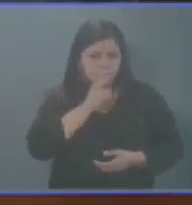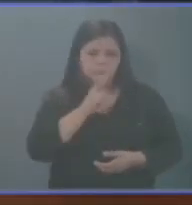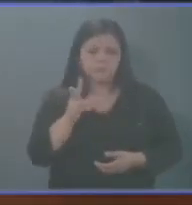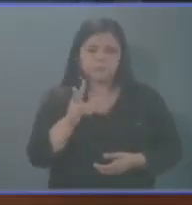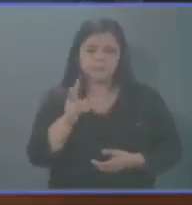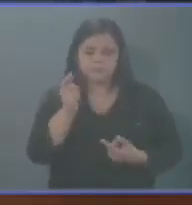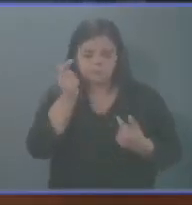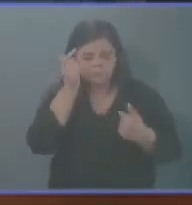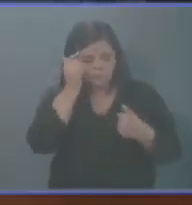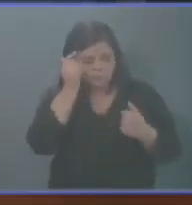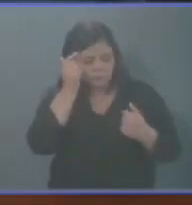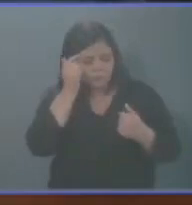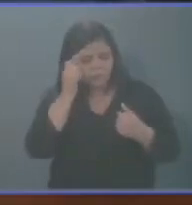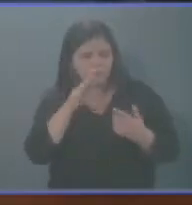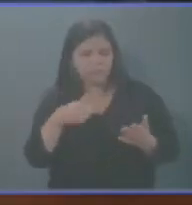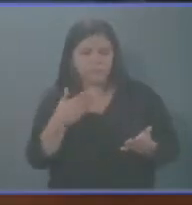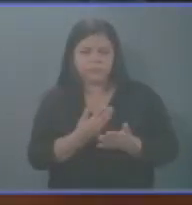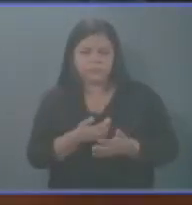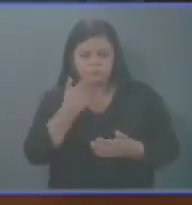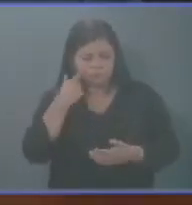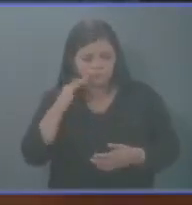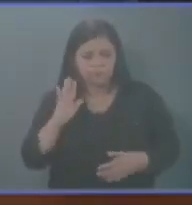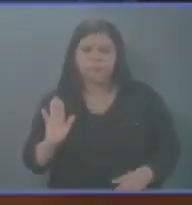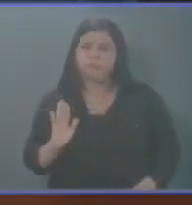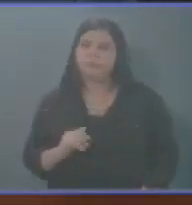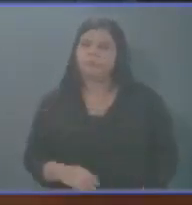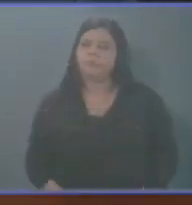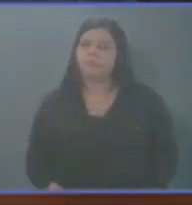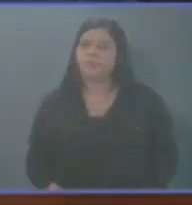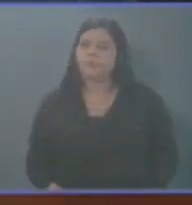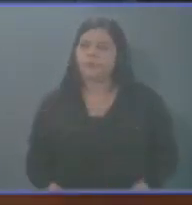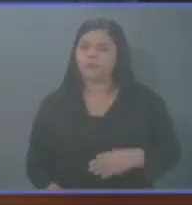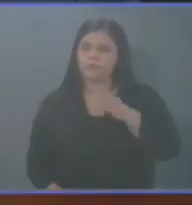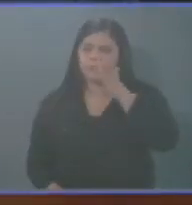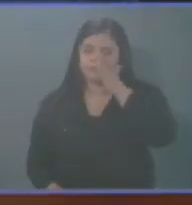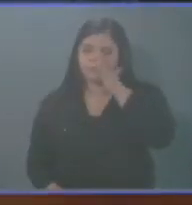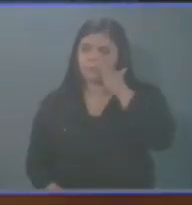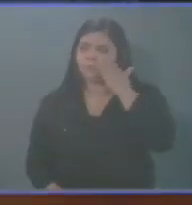a conciencia de las pruebas que se han presentado.